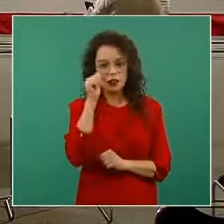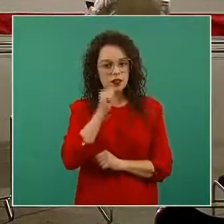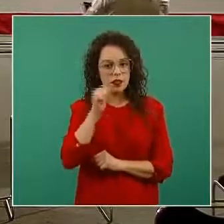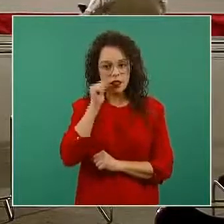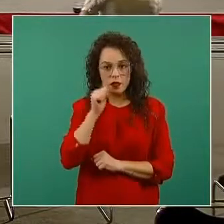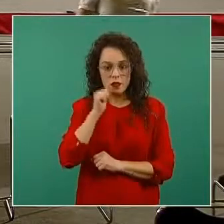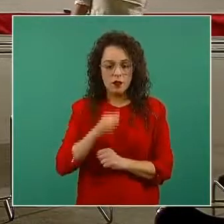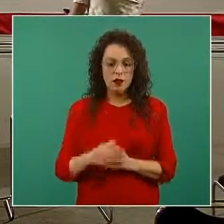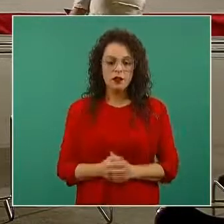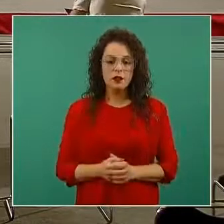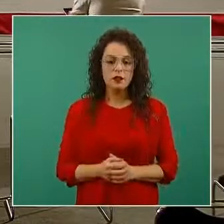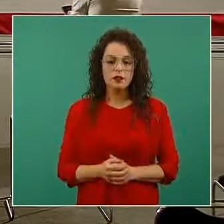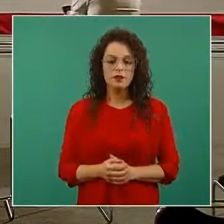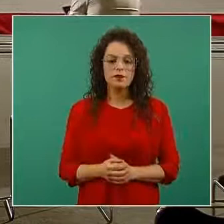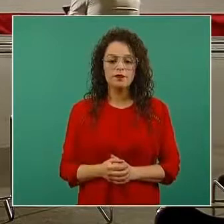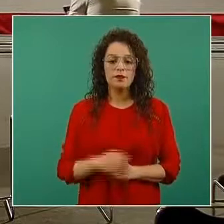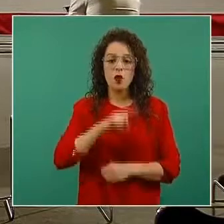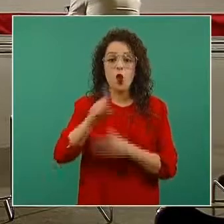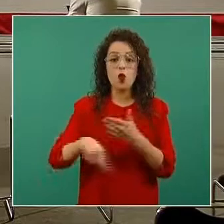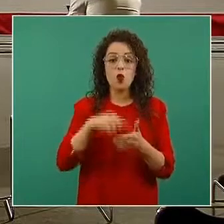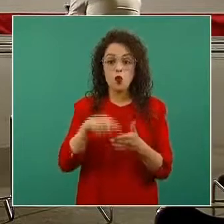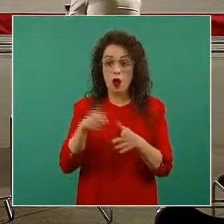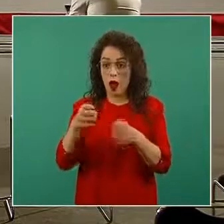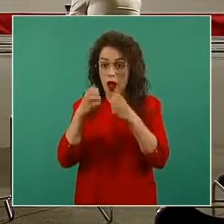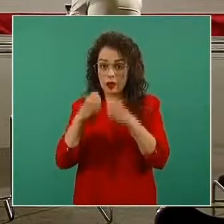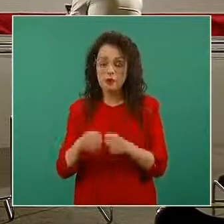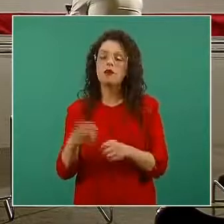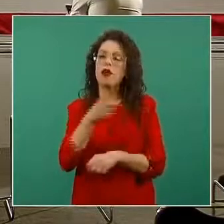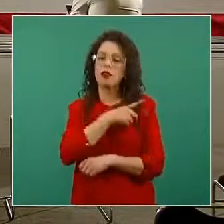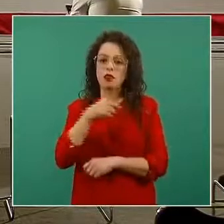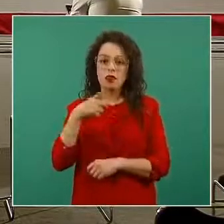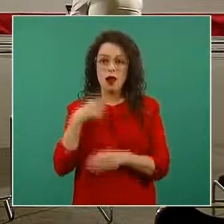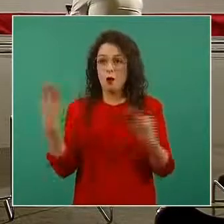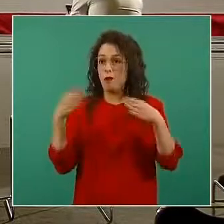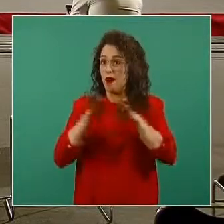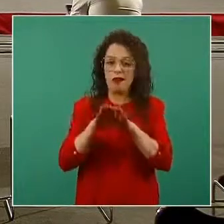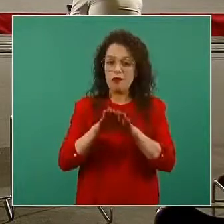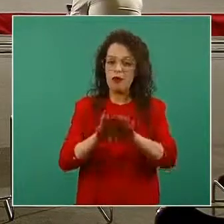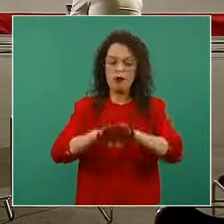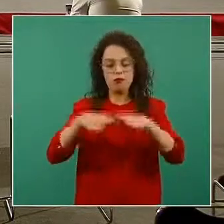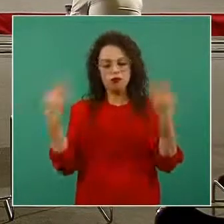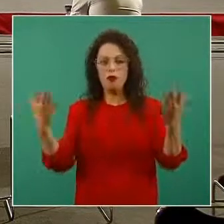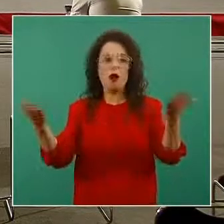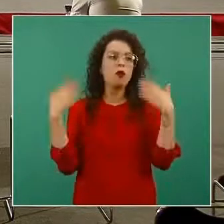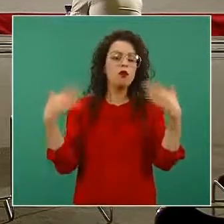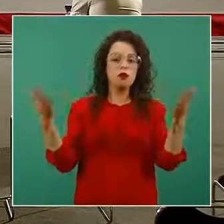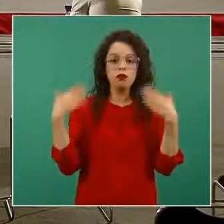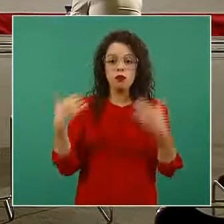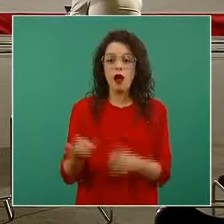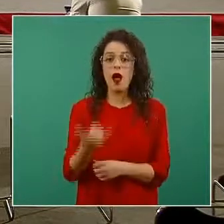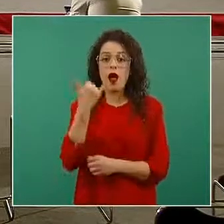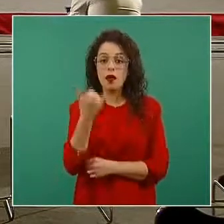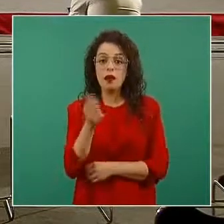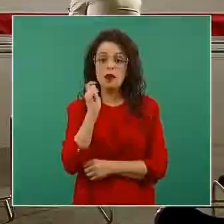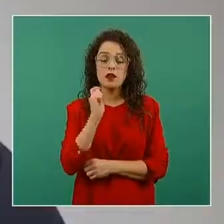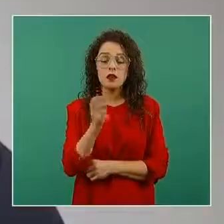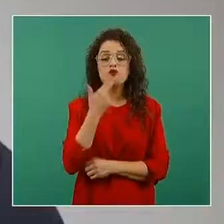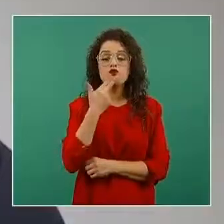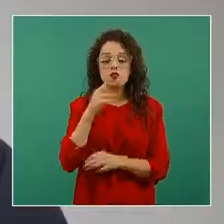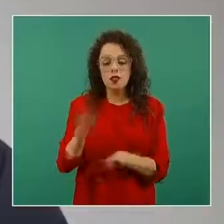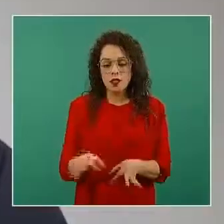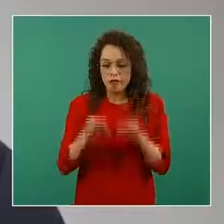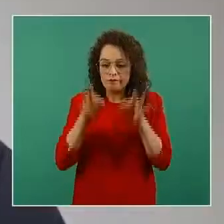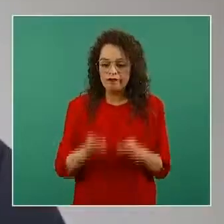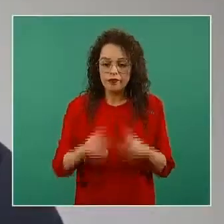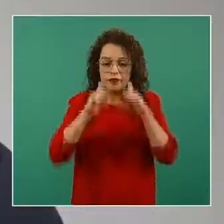espacios preferentemente ventilados y no cerrados, y obviamente también en el uso adecuado del cubrebocas